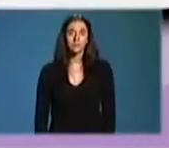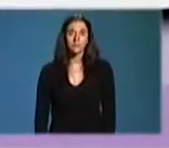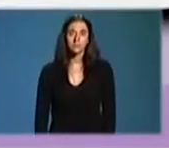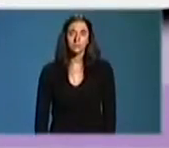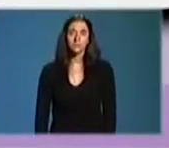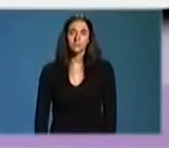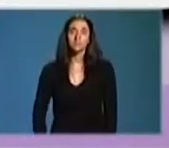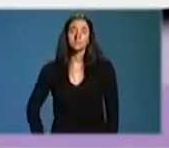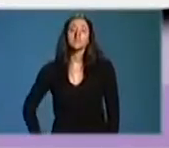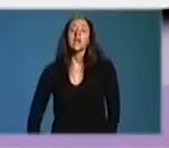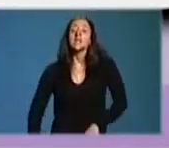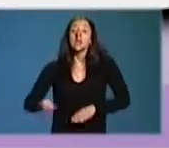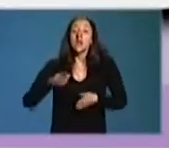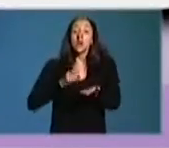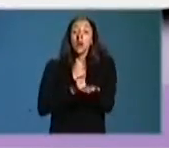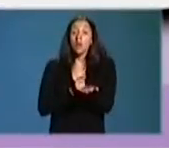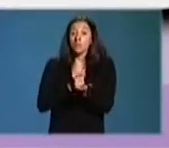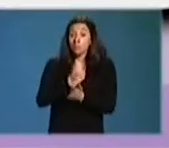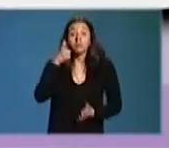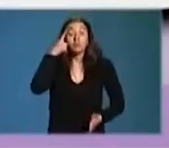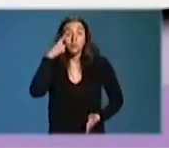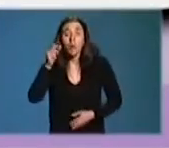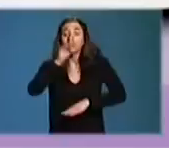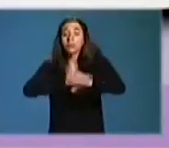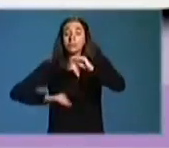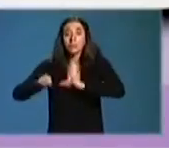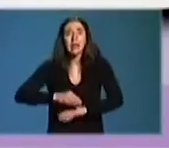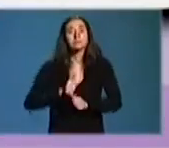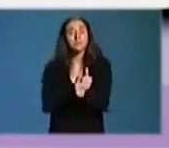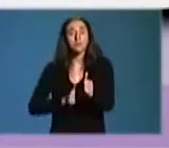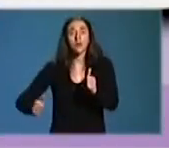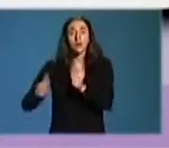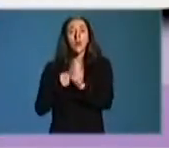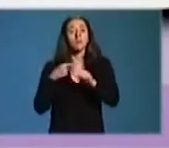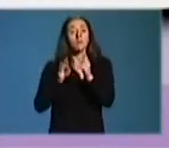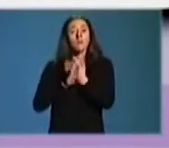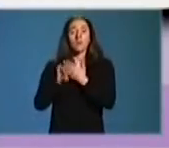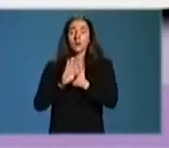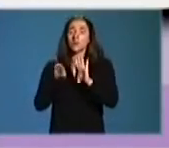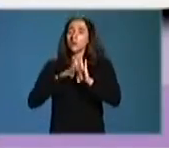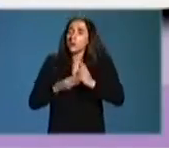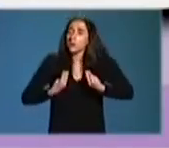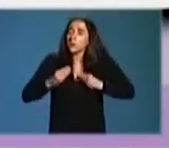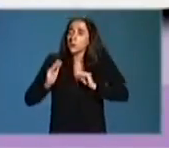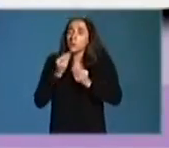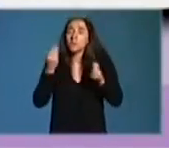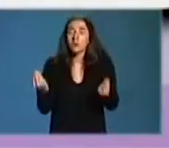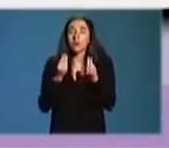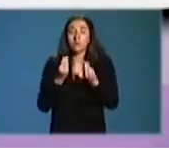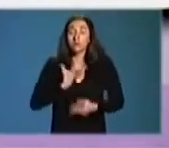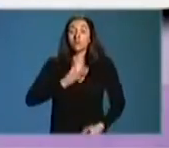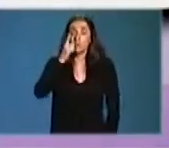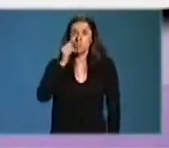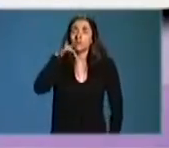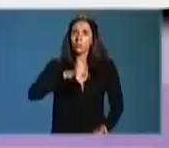el saneamiento de dos núcleos rurales es una prioridad de ahora de mejorar las condiciones de vida dos veciños no concello de lugo están se acometer obras